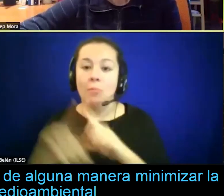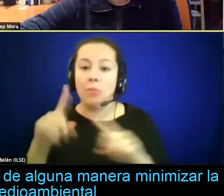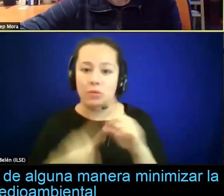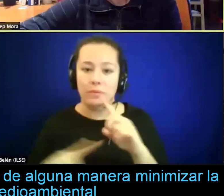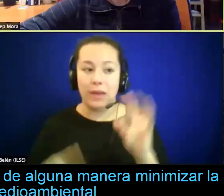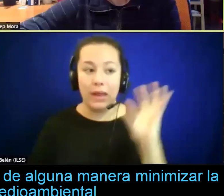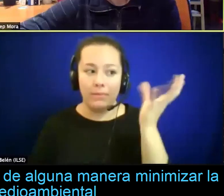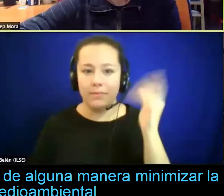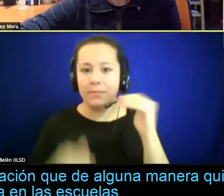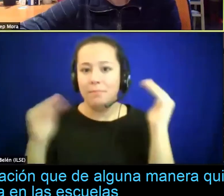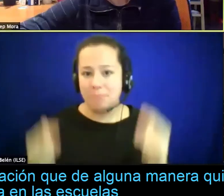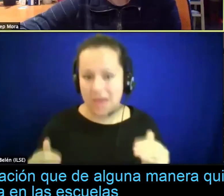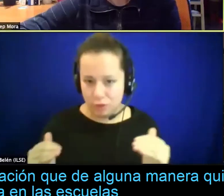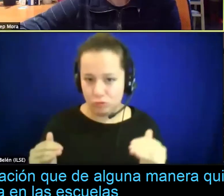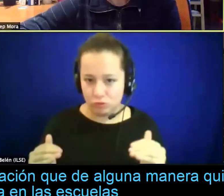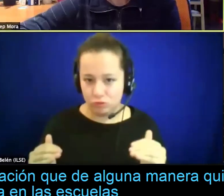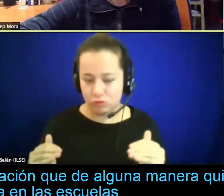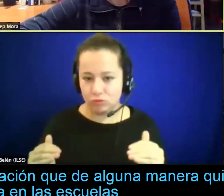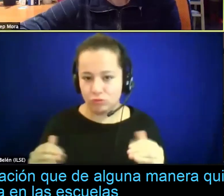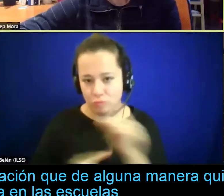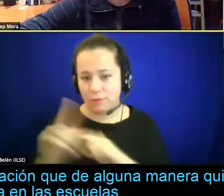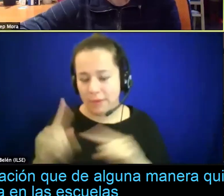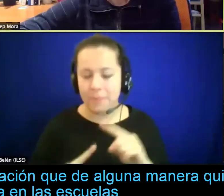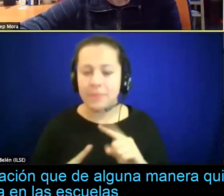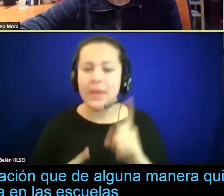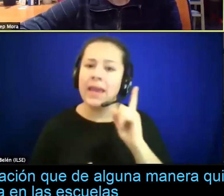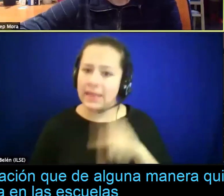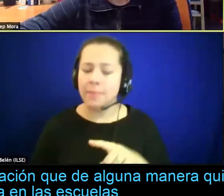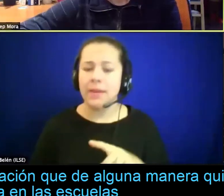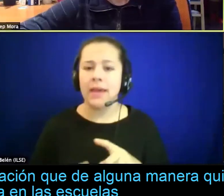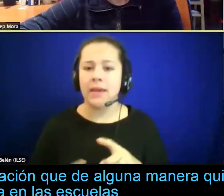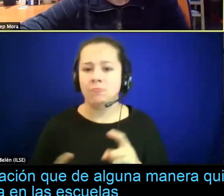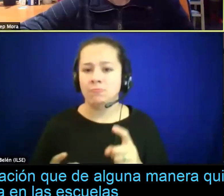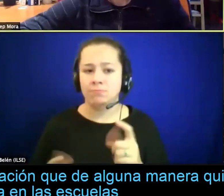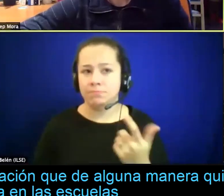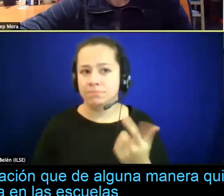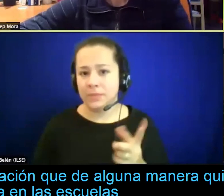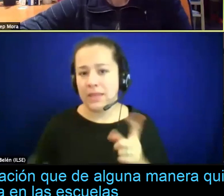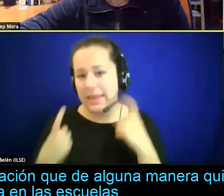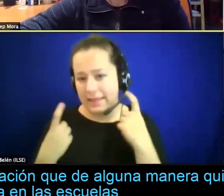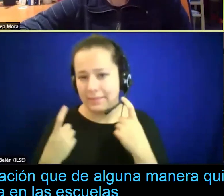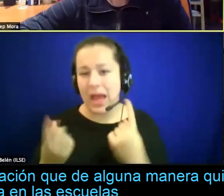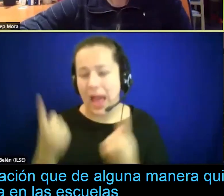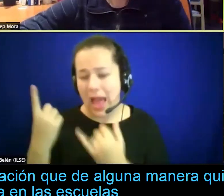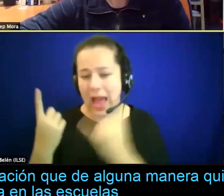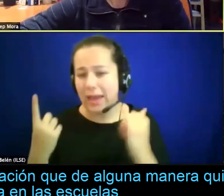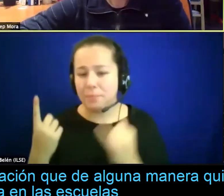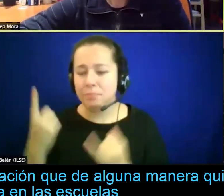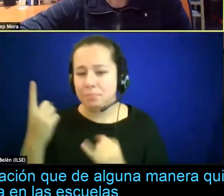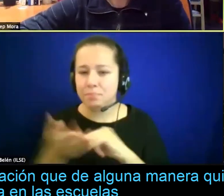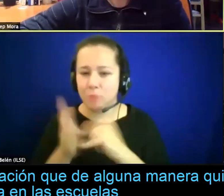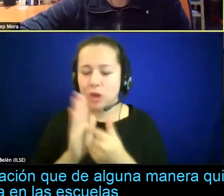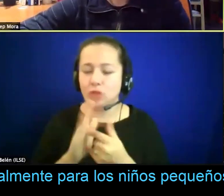medioambiental y después también proyectos de educación que de alguna manera quieren mejorar la dinámica, ¿no? En las